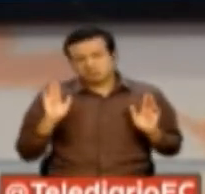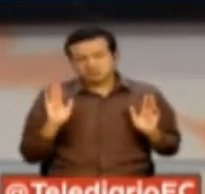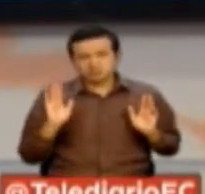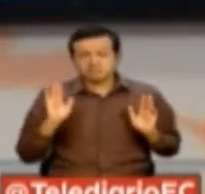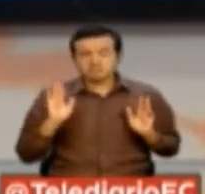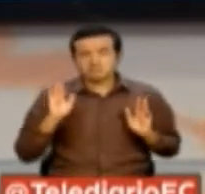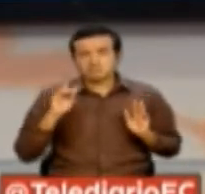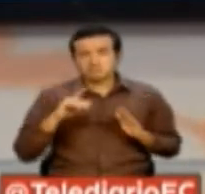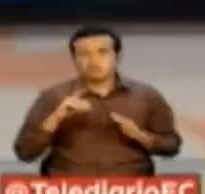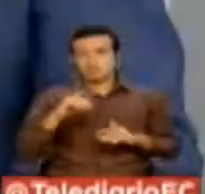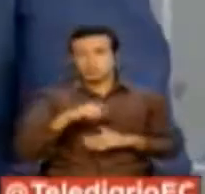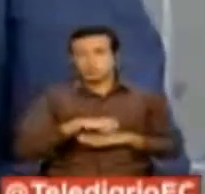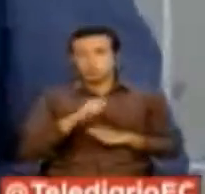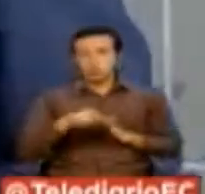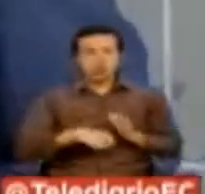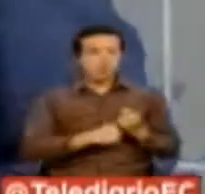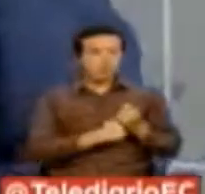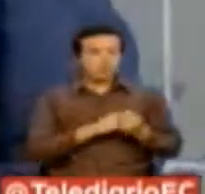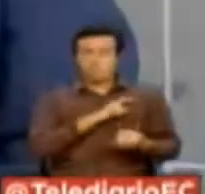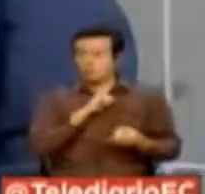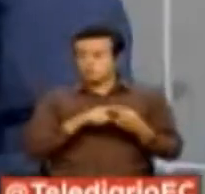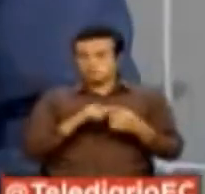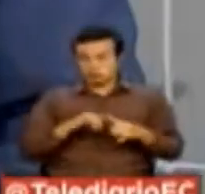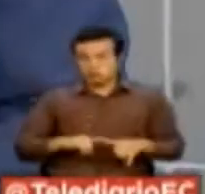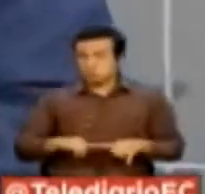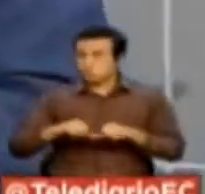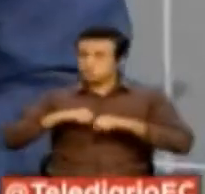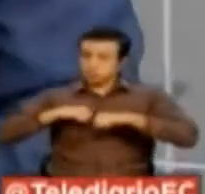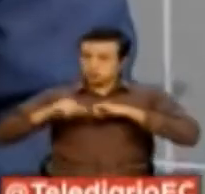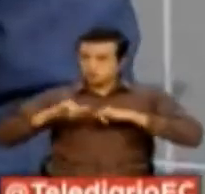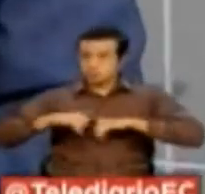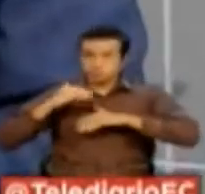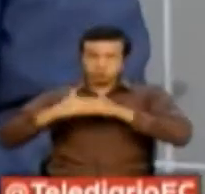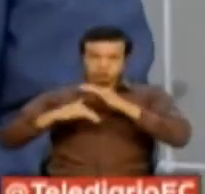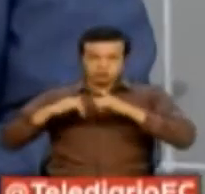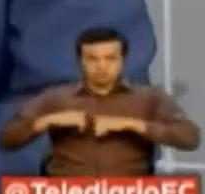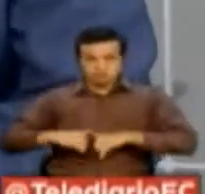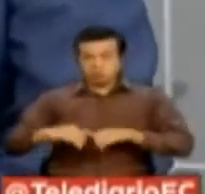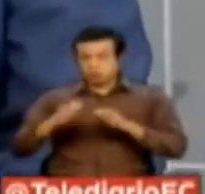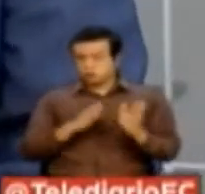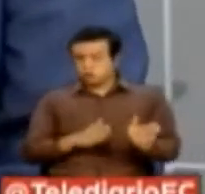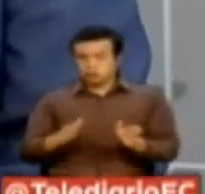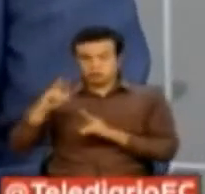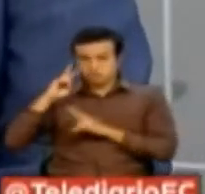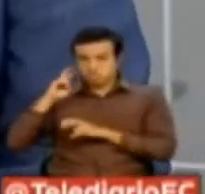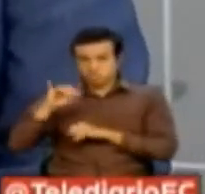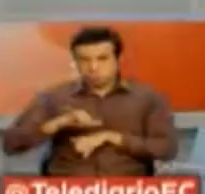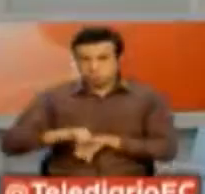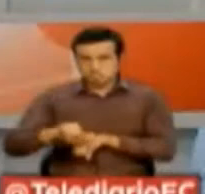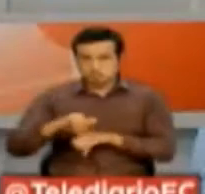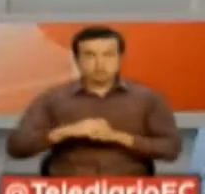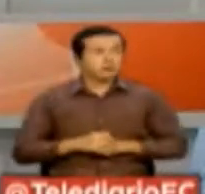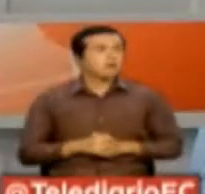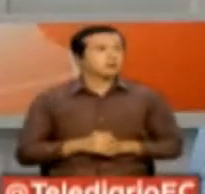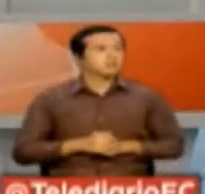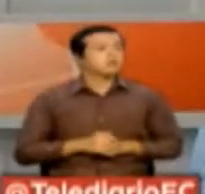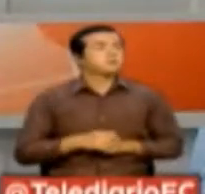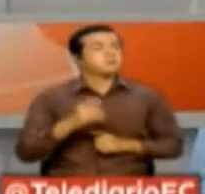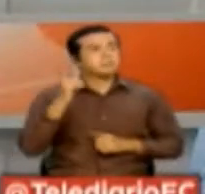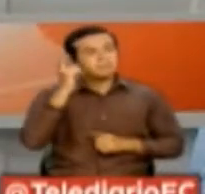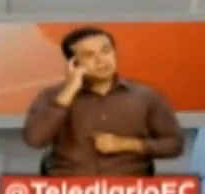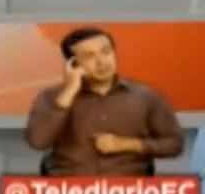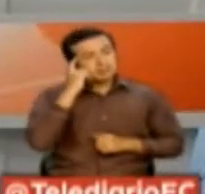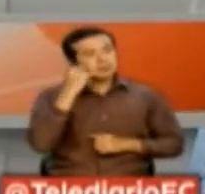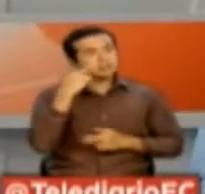con árbitro a favor sin embargo no se han agotado las instancias hay un proceso en marcha y la investigación continua no me imagino yo